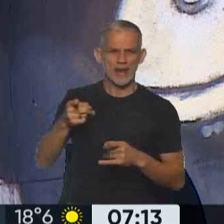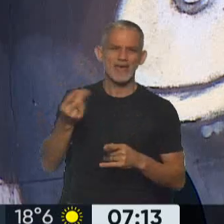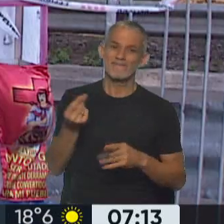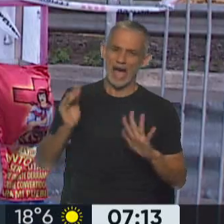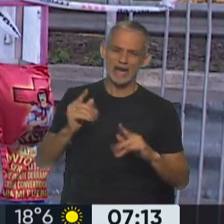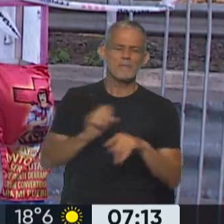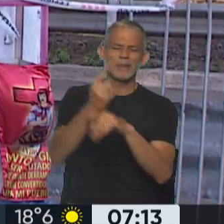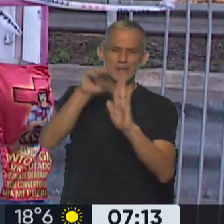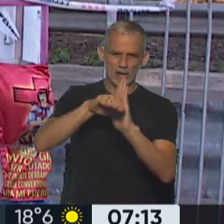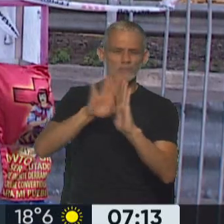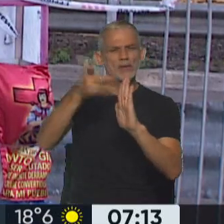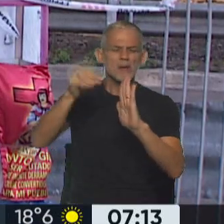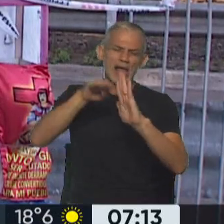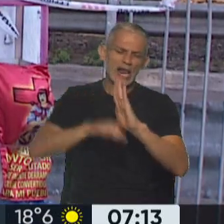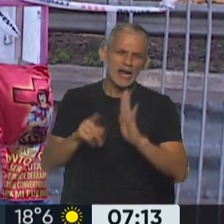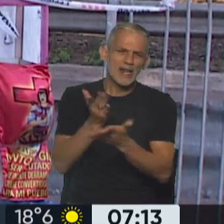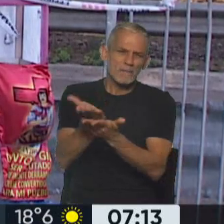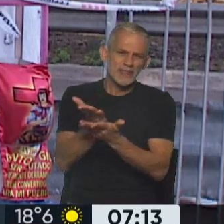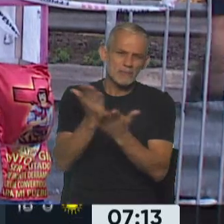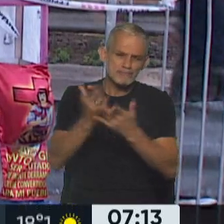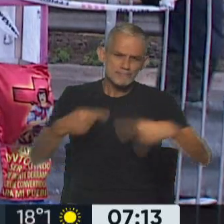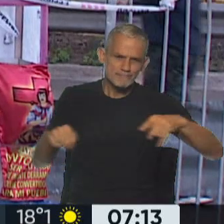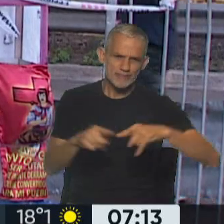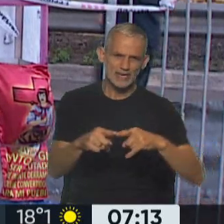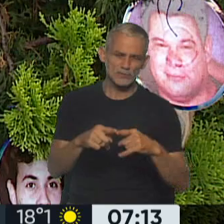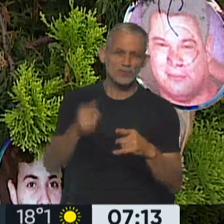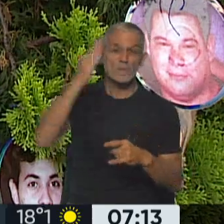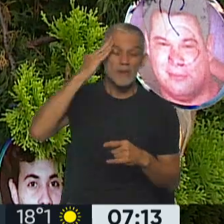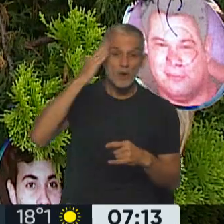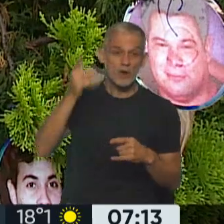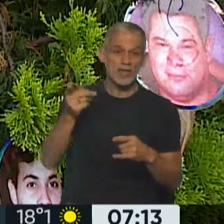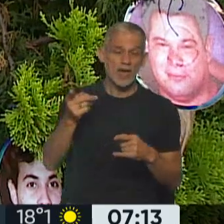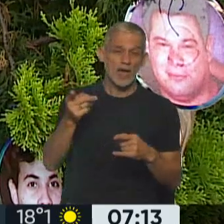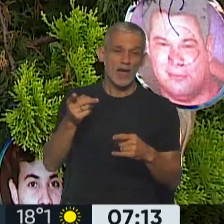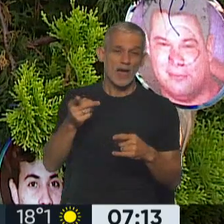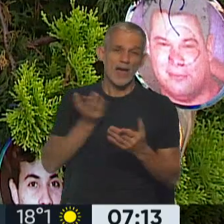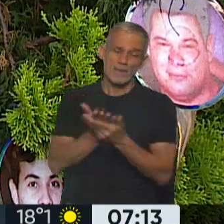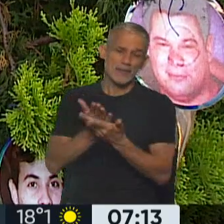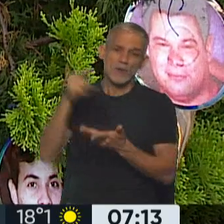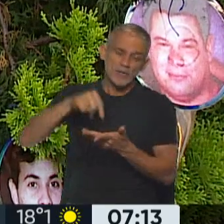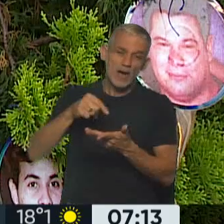después con las reivindicaciones permanentes que tenemos, que obviamente son de memoria. Y ahora estamos